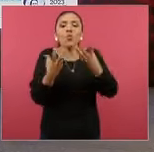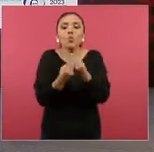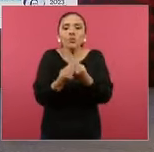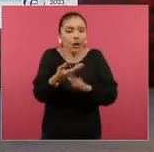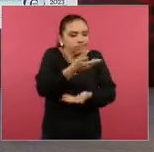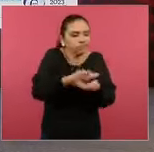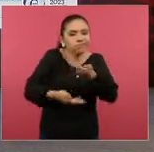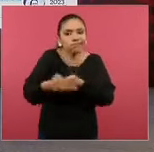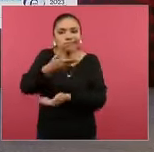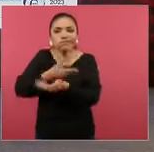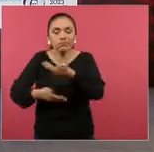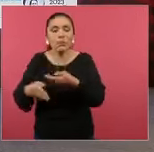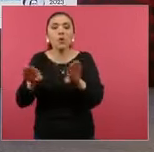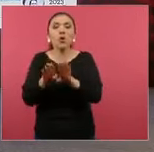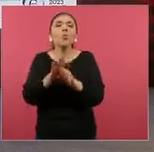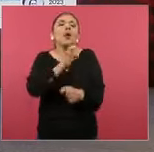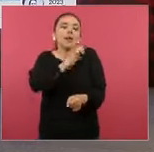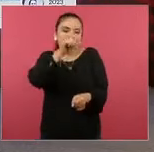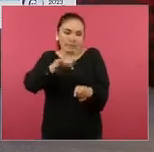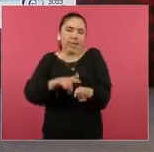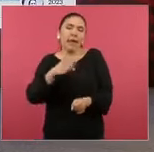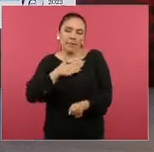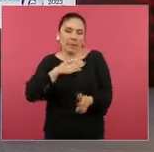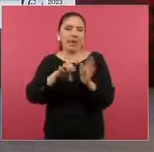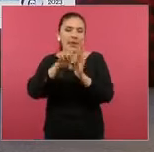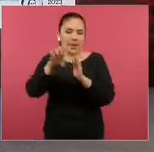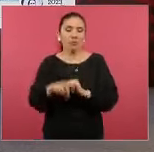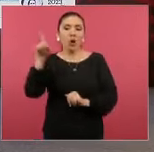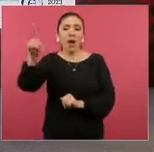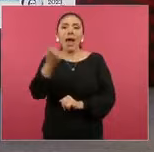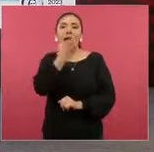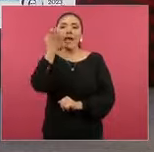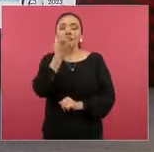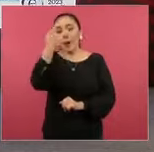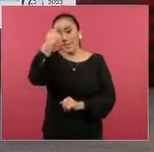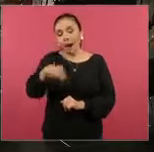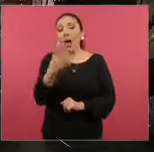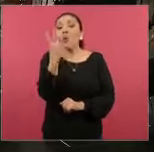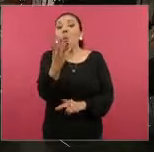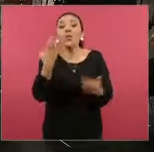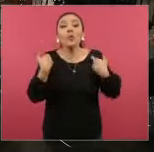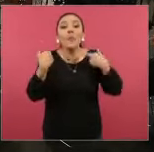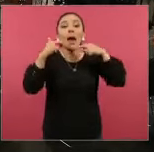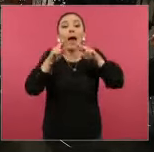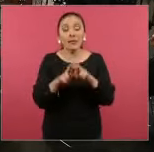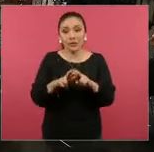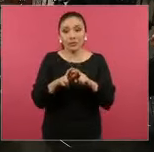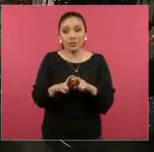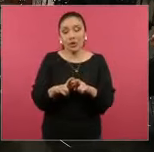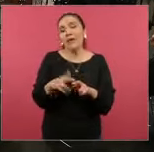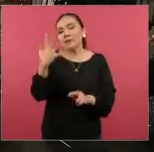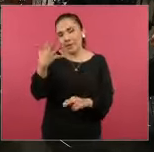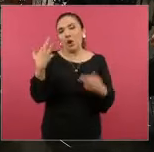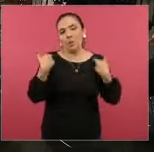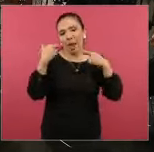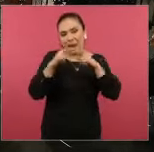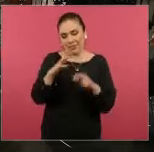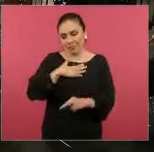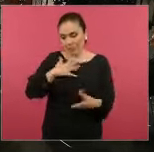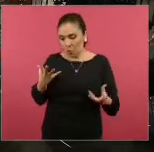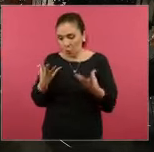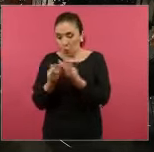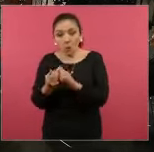manera colaborativa. De forma especial, en mi caso, es una escuela tetradocente de 4 maestras y su servidor, y trabajamos